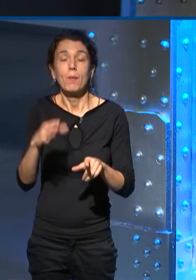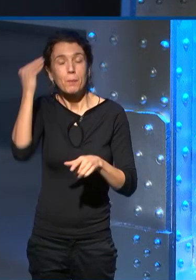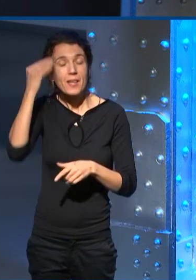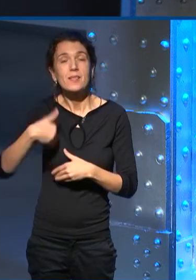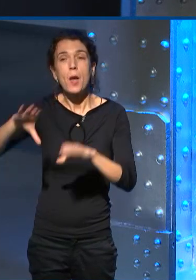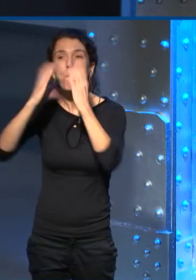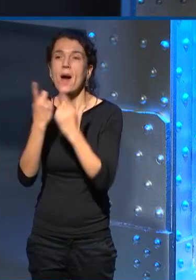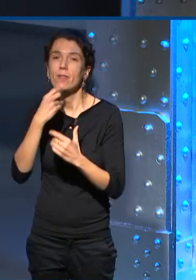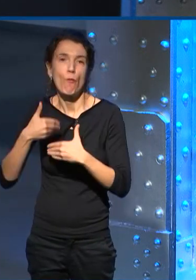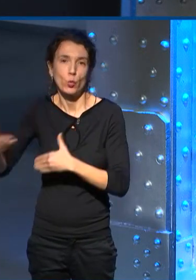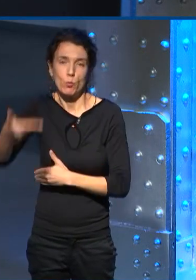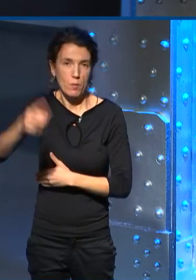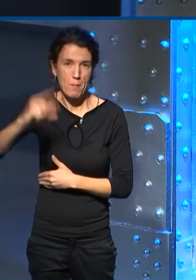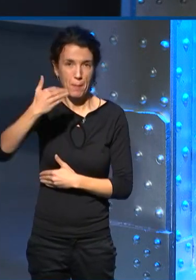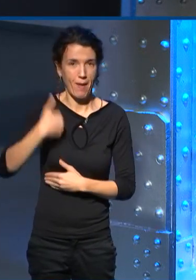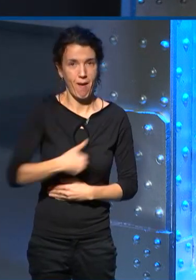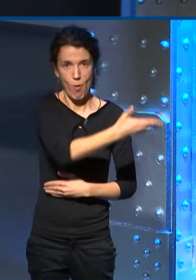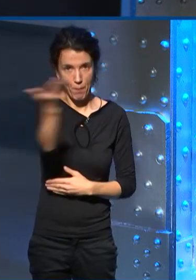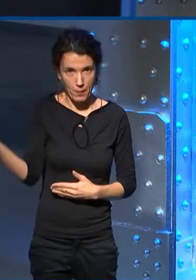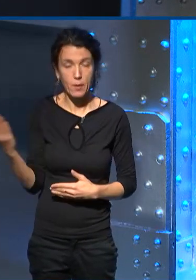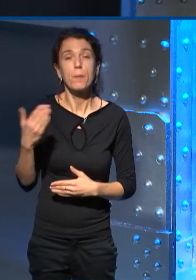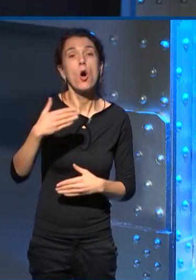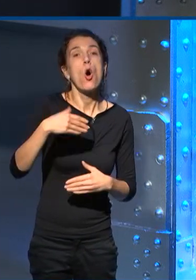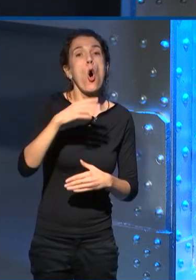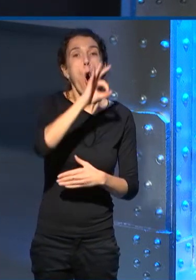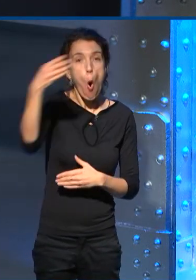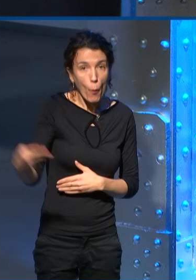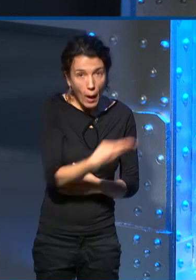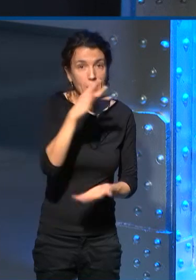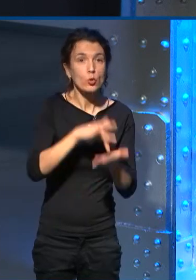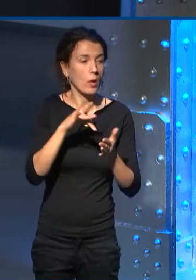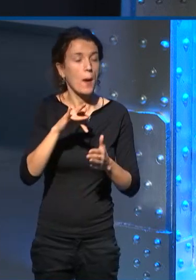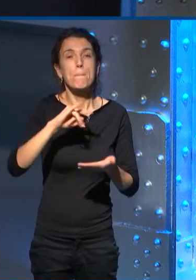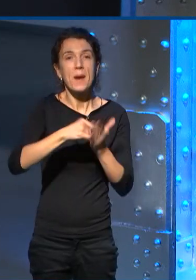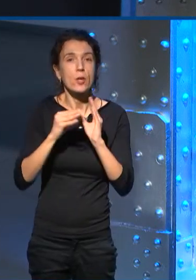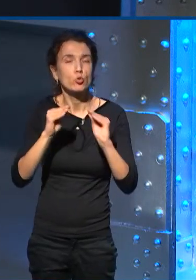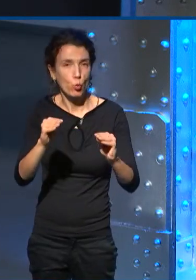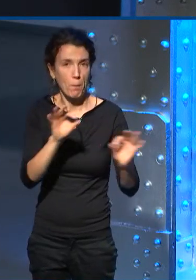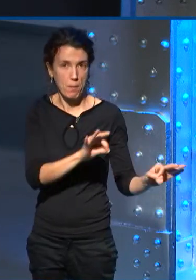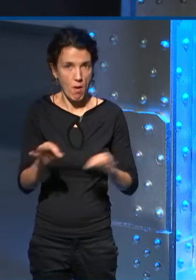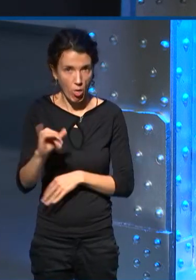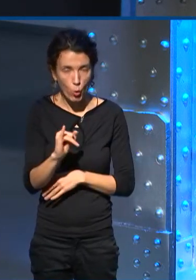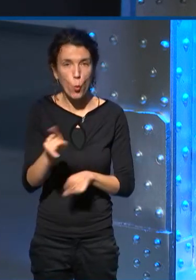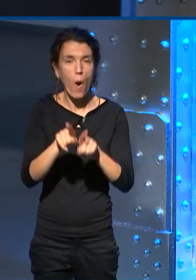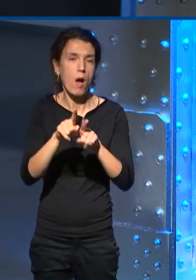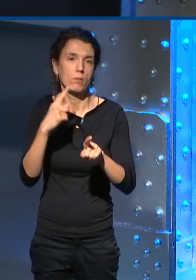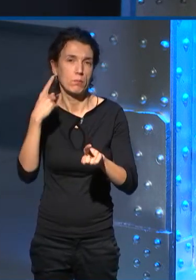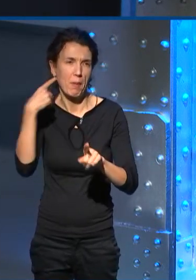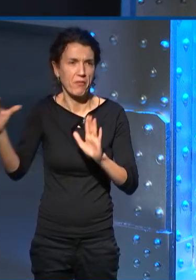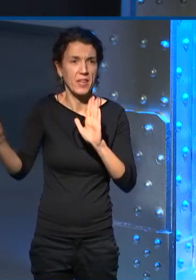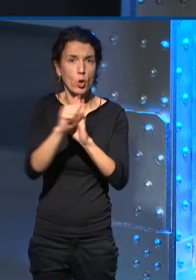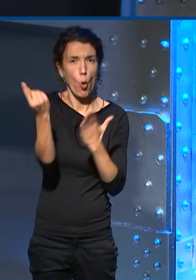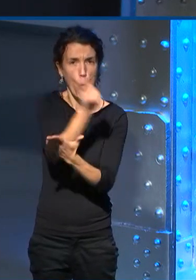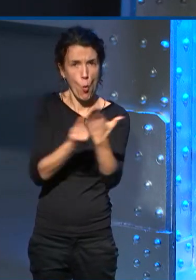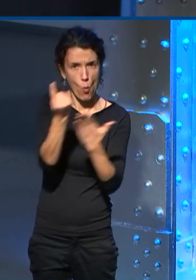humana. Obama también tuvo sus planes, y esta es un icono, un dibujo de